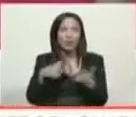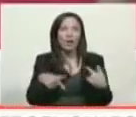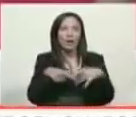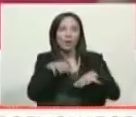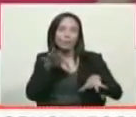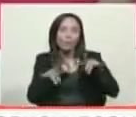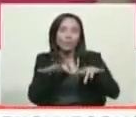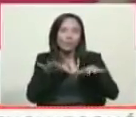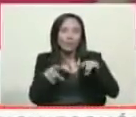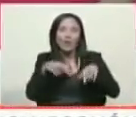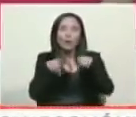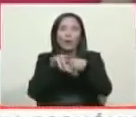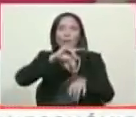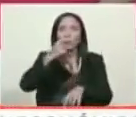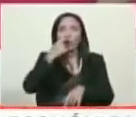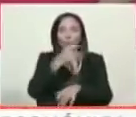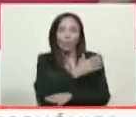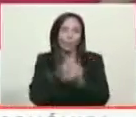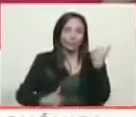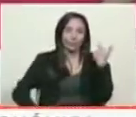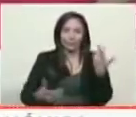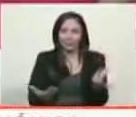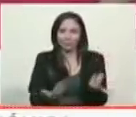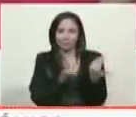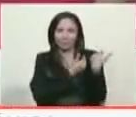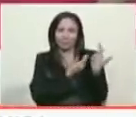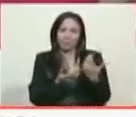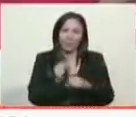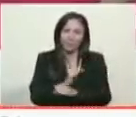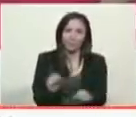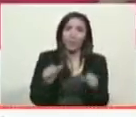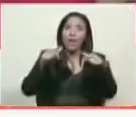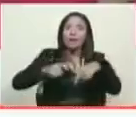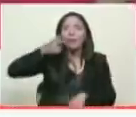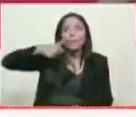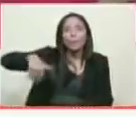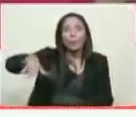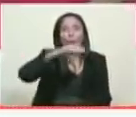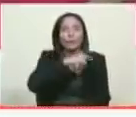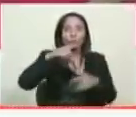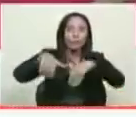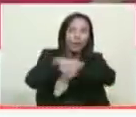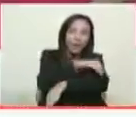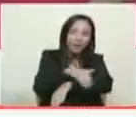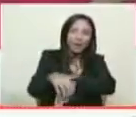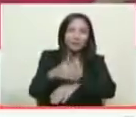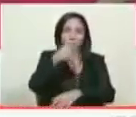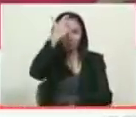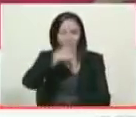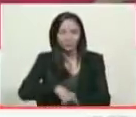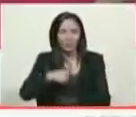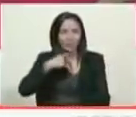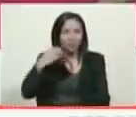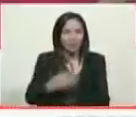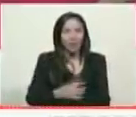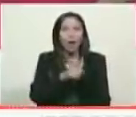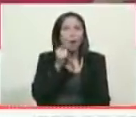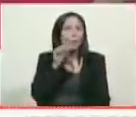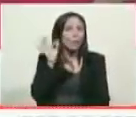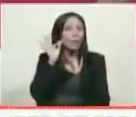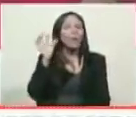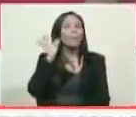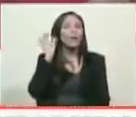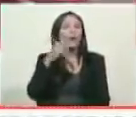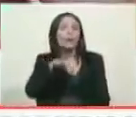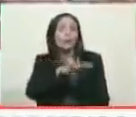como presidente de la República. Aquí hay un pueblo en la calle, un pueblo digno. Mujeres, ¿dónde están las mujeres del